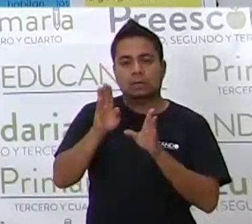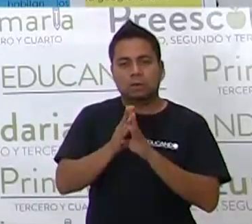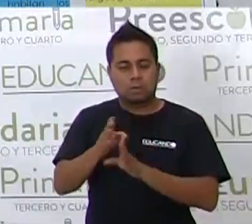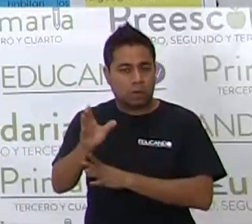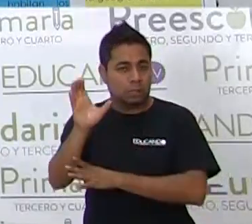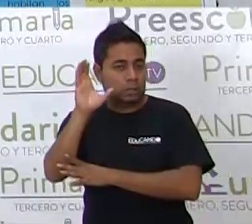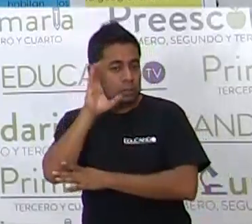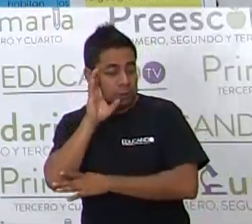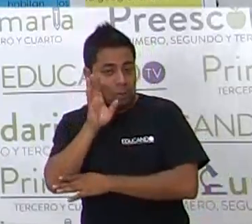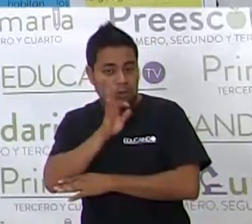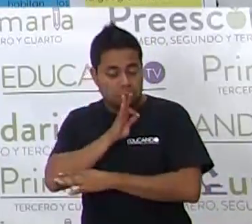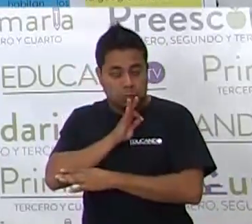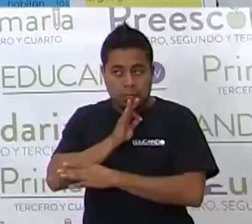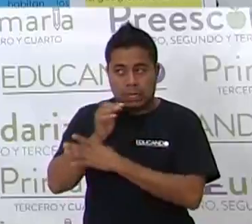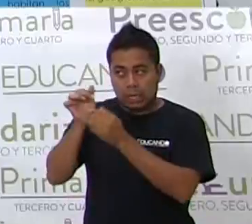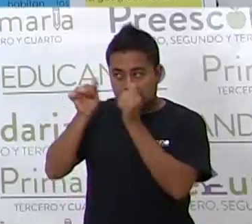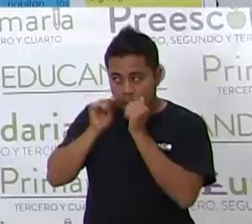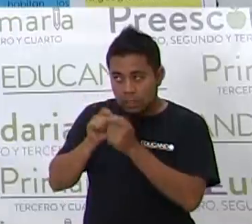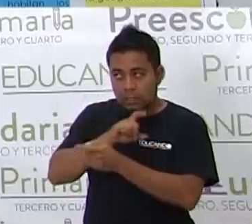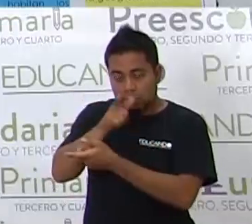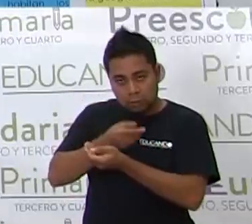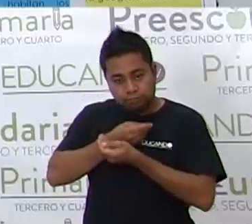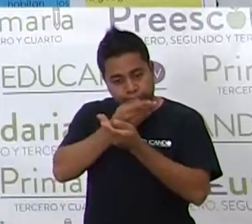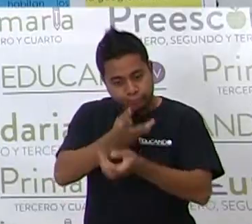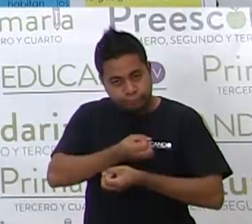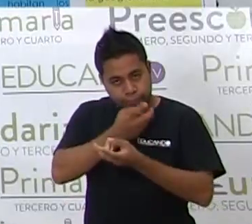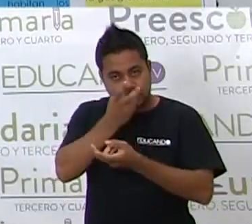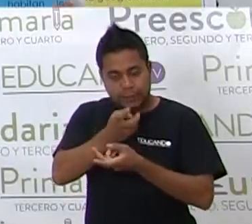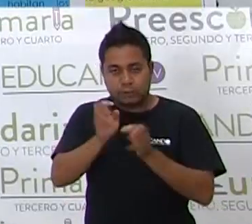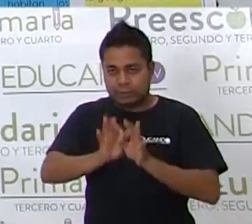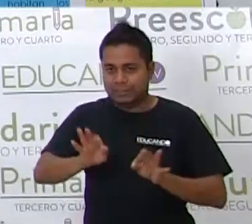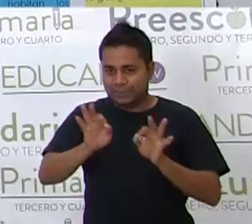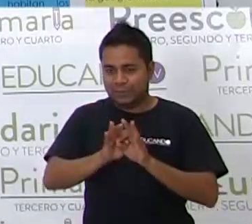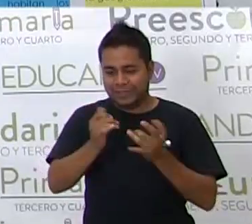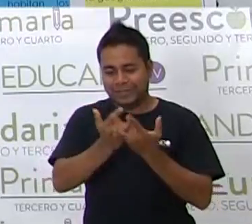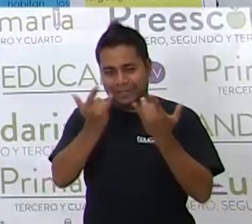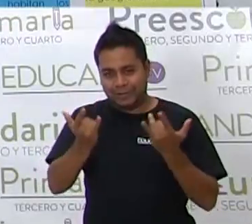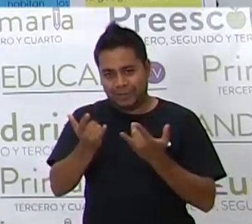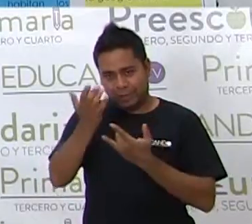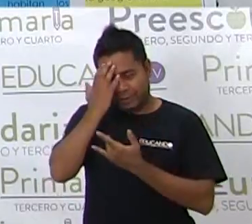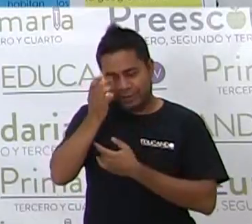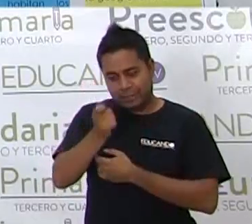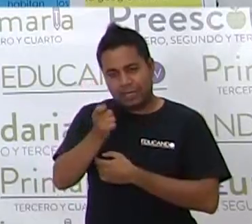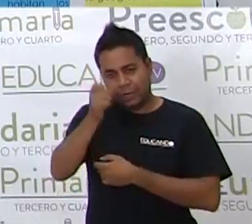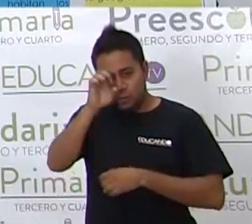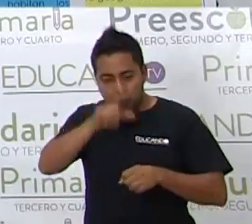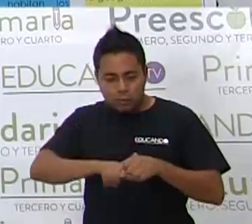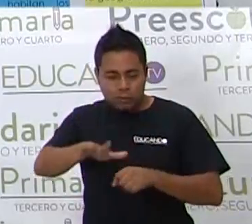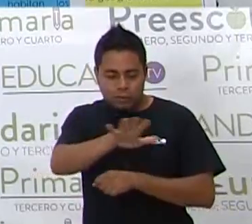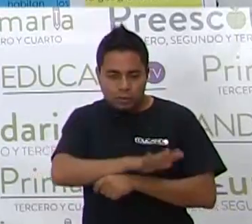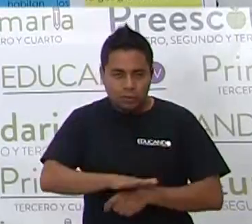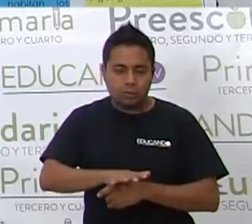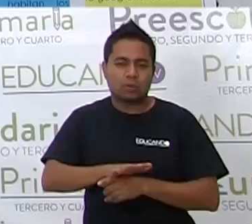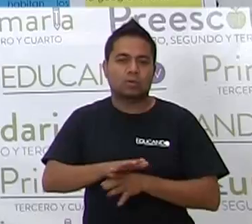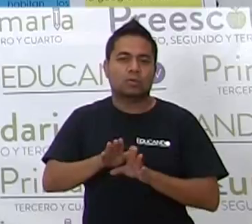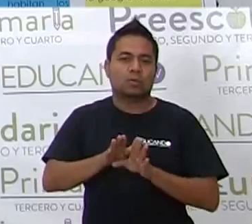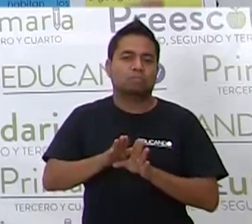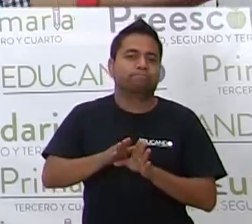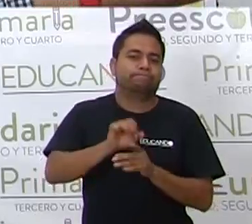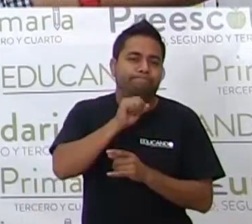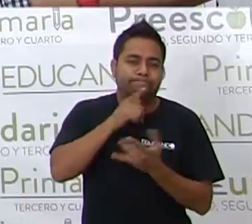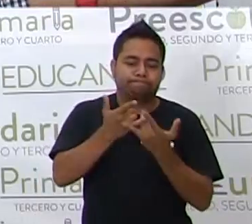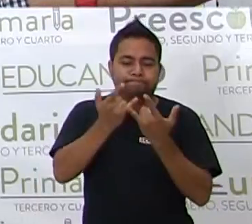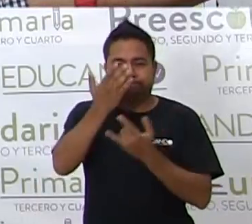y poder transmitir lo que has escuchado. De eso se tratan las leyendas, conocer nuestra comunidad, nuestra historia y sobre